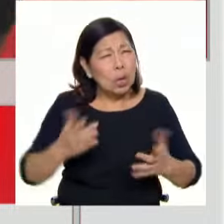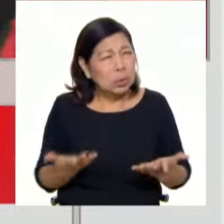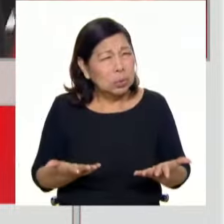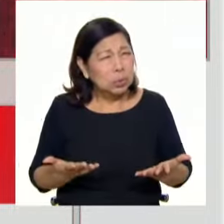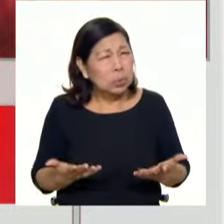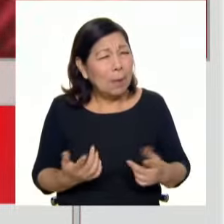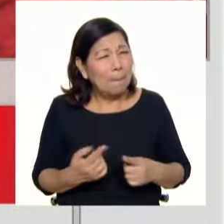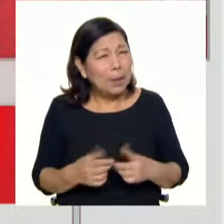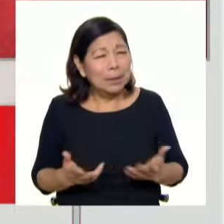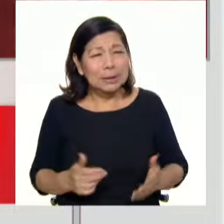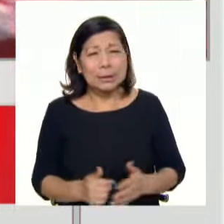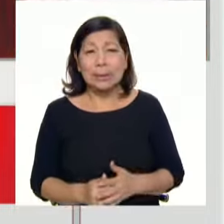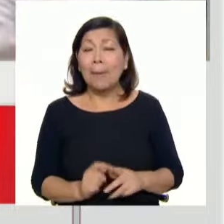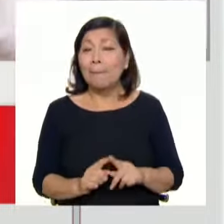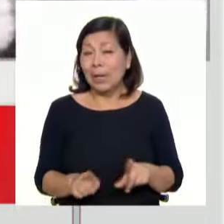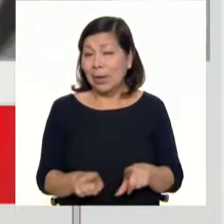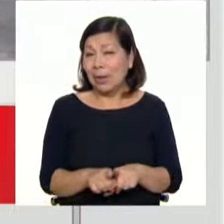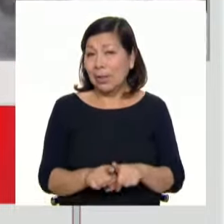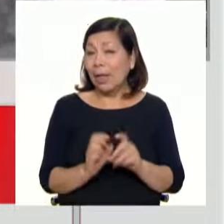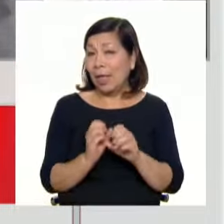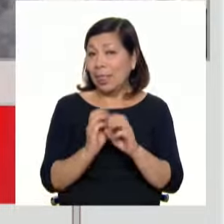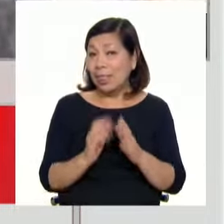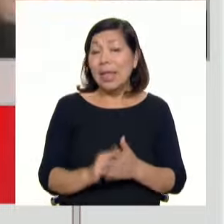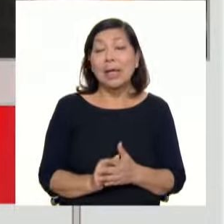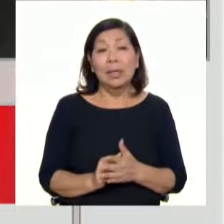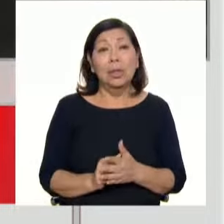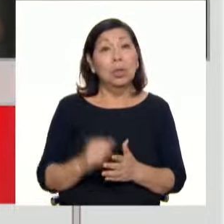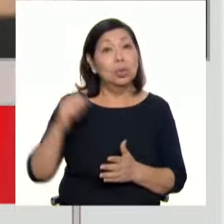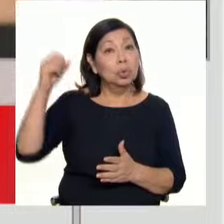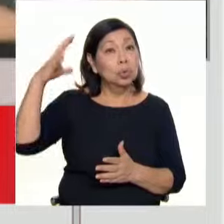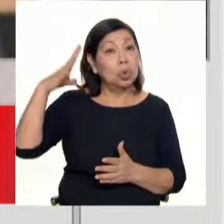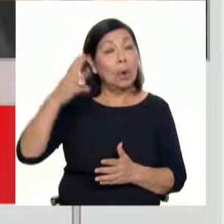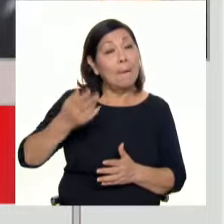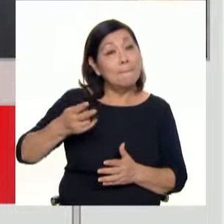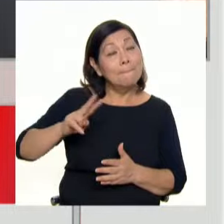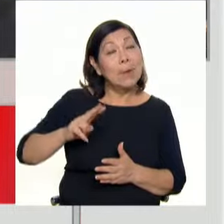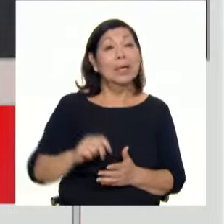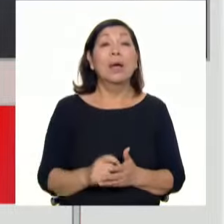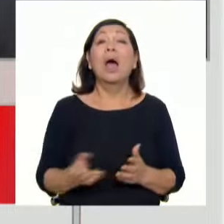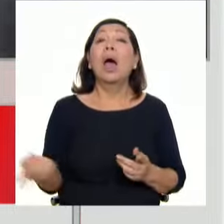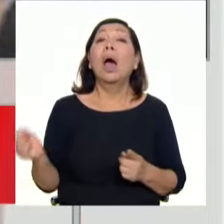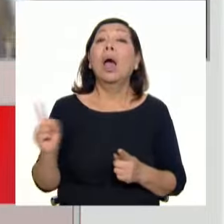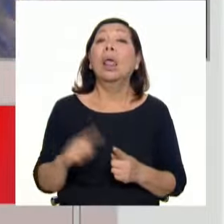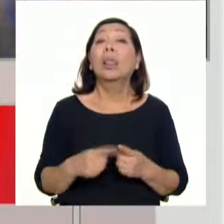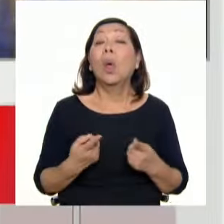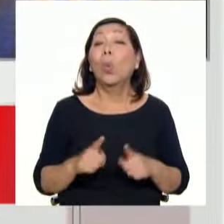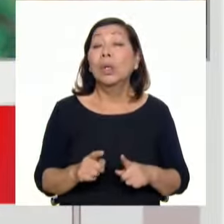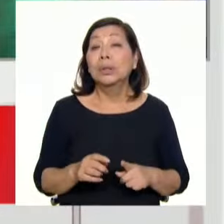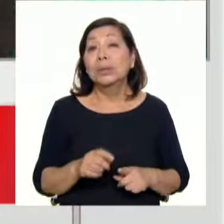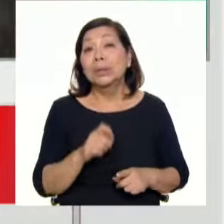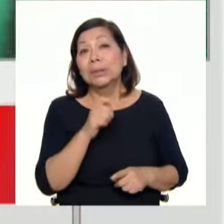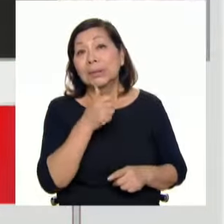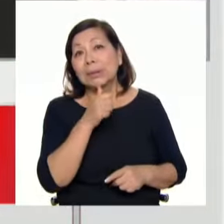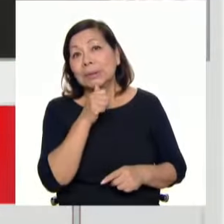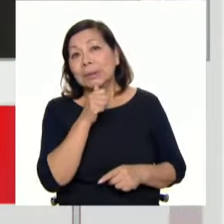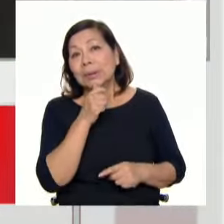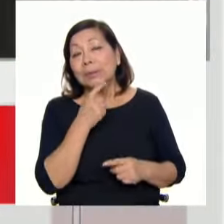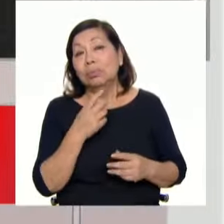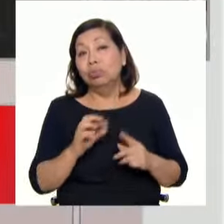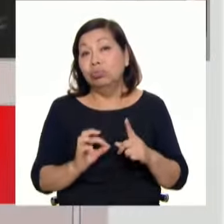Lluvias inusuales, ¿no es cierto? Pero también durante el día el sol está inclemente. ¿Hasta cuándo vamos a seguir soportando estas